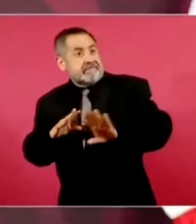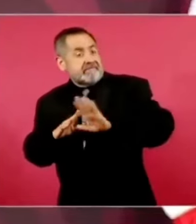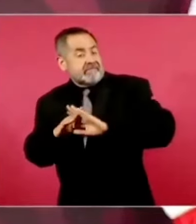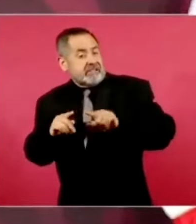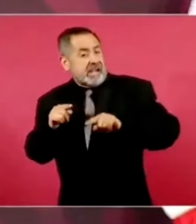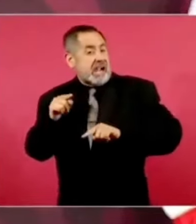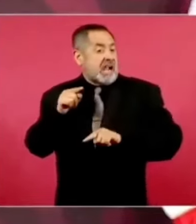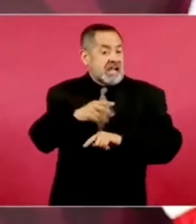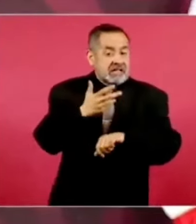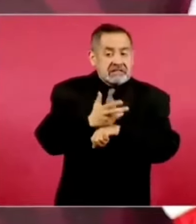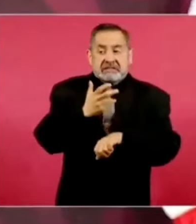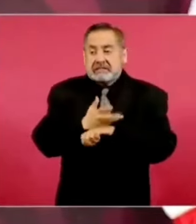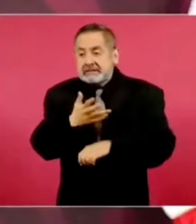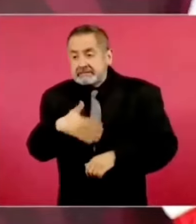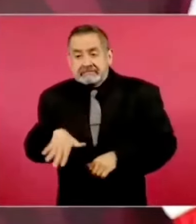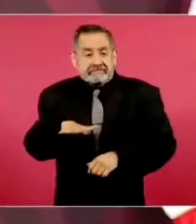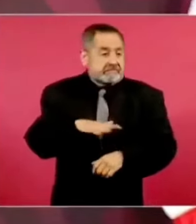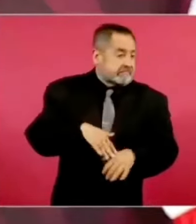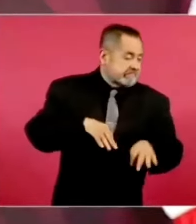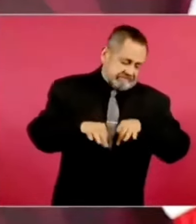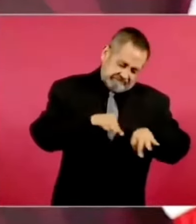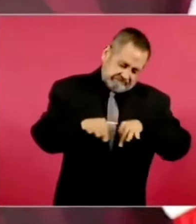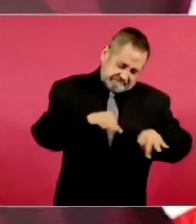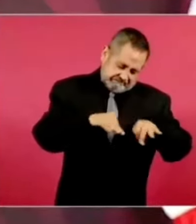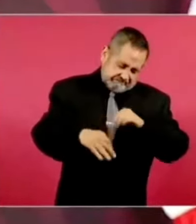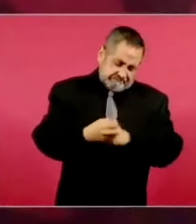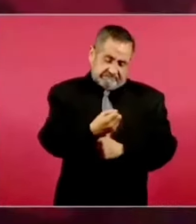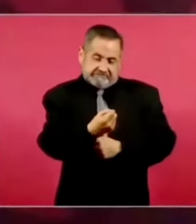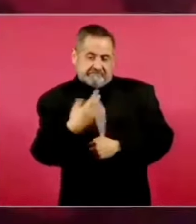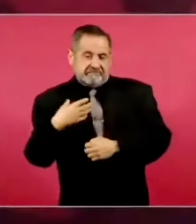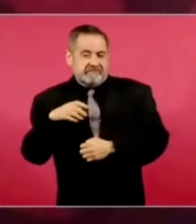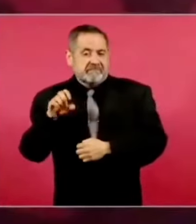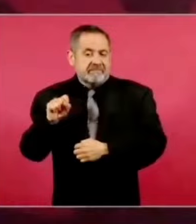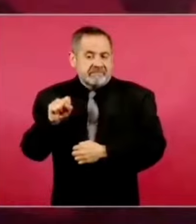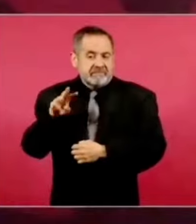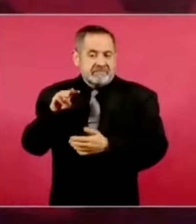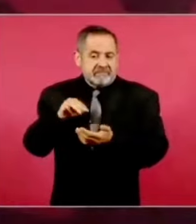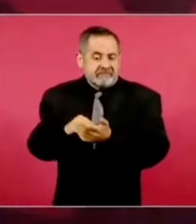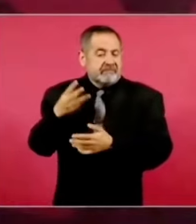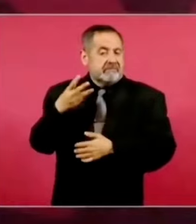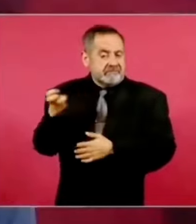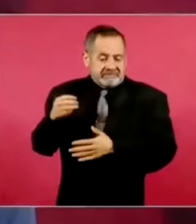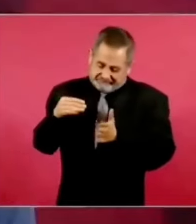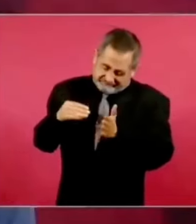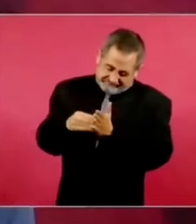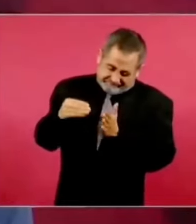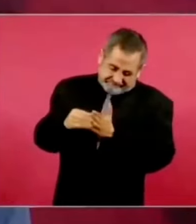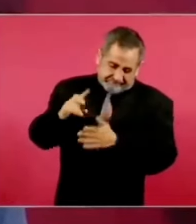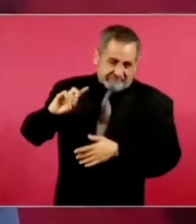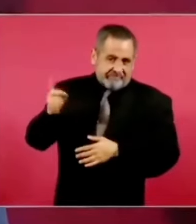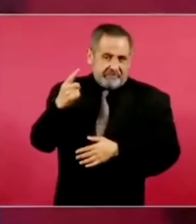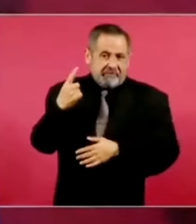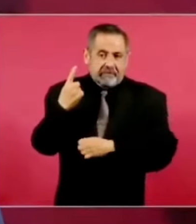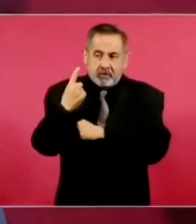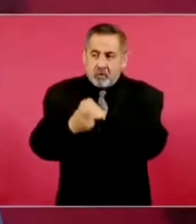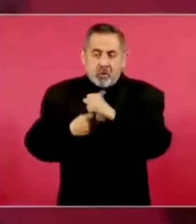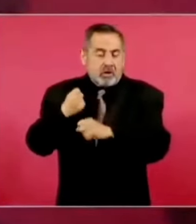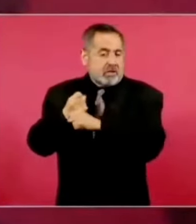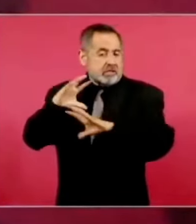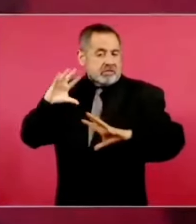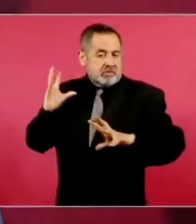Unidos envían 63 300 millones de dólares al año a